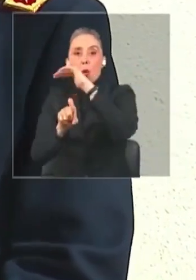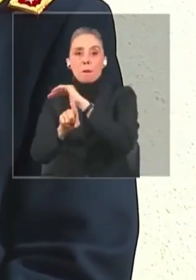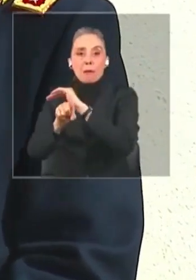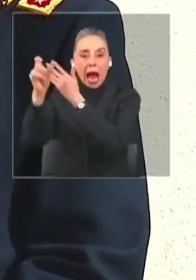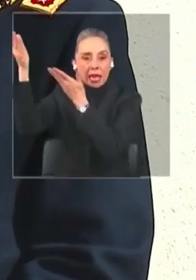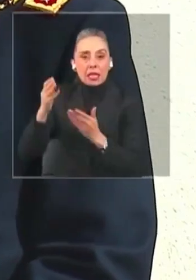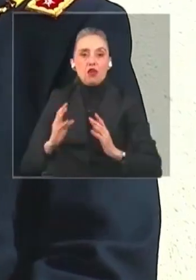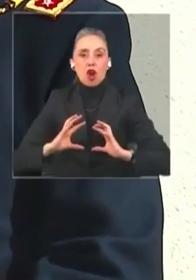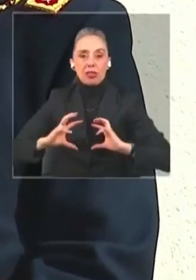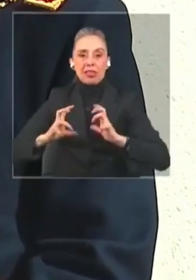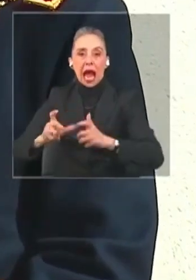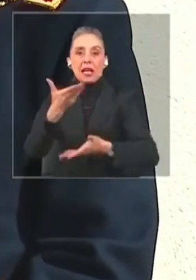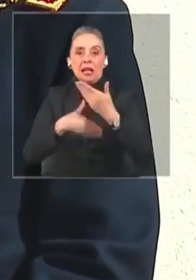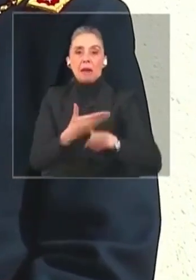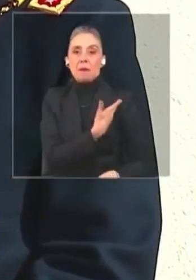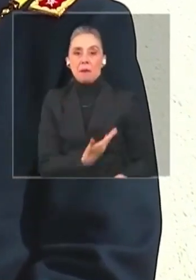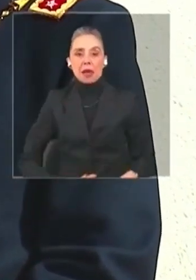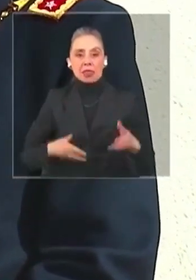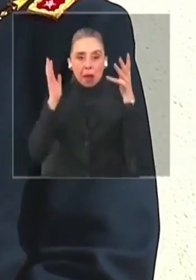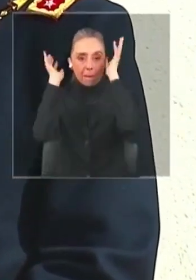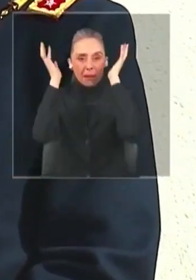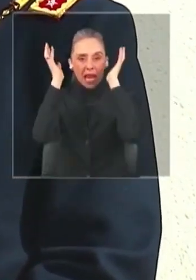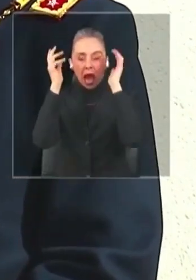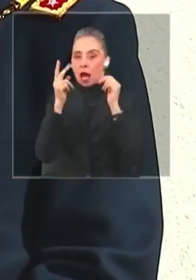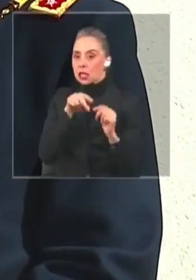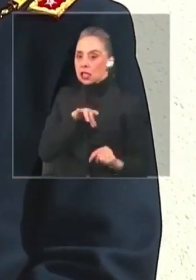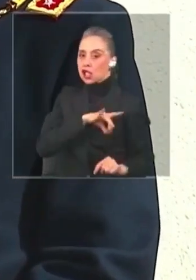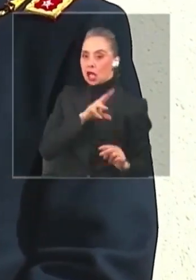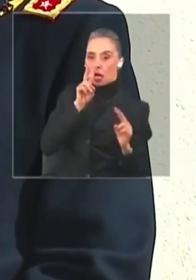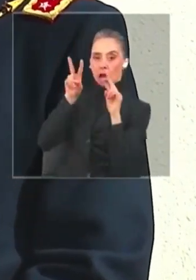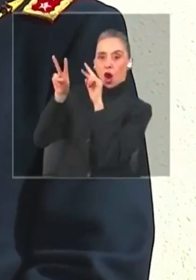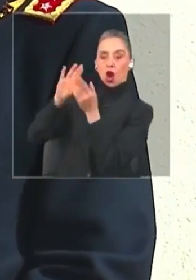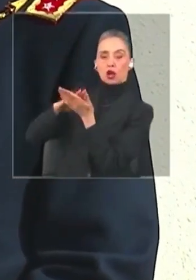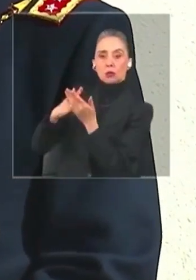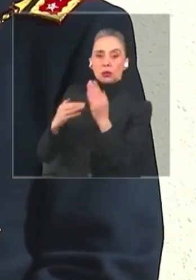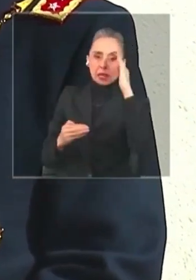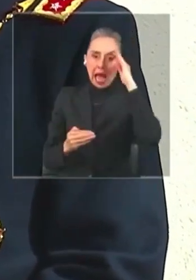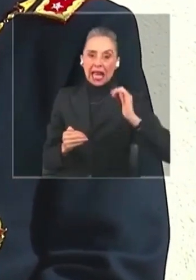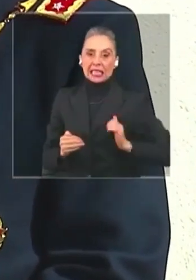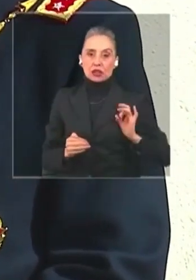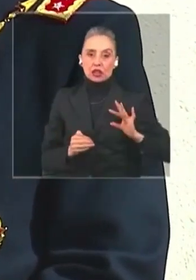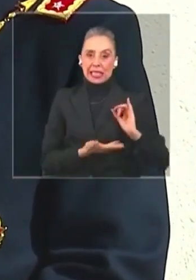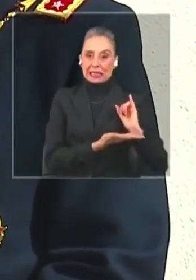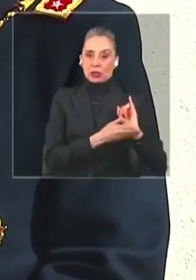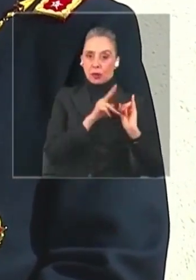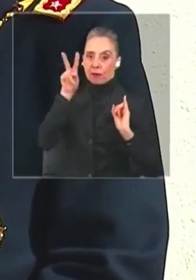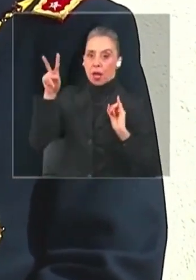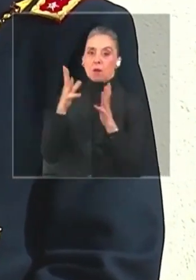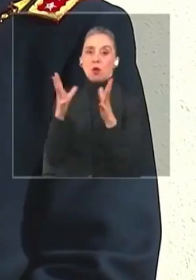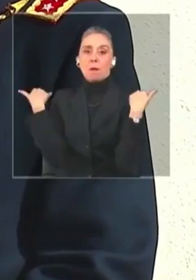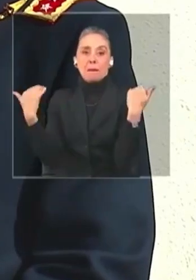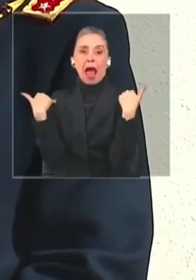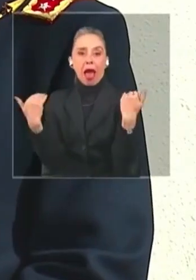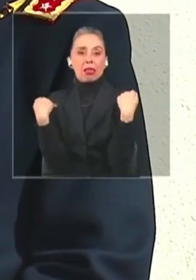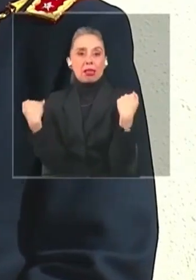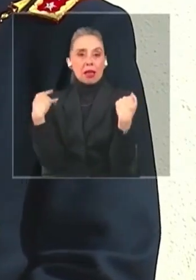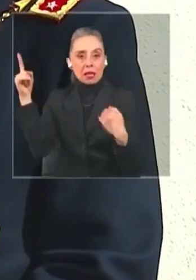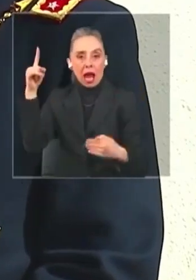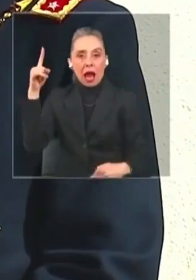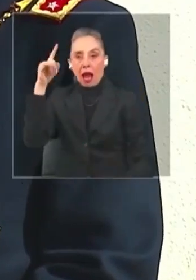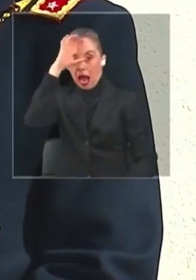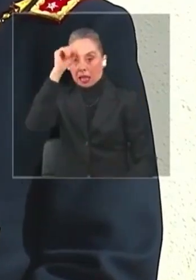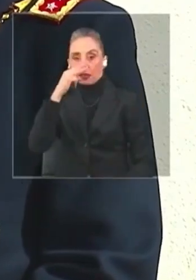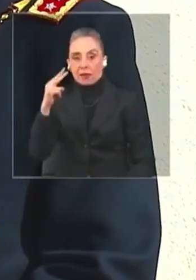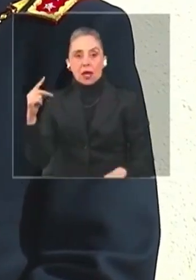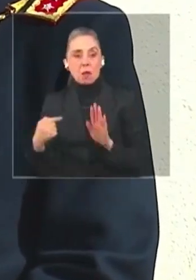de los tanques en esta era del presidente Javier Milei. ¿Cómo lo observan ustedes desde Chile como ejército, además con la cantidad de ejercicios que han hecho y que muestran el mapa de